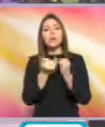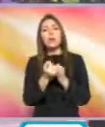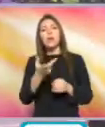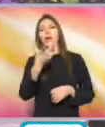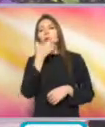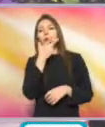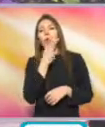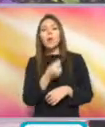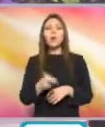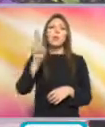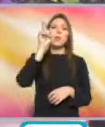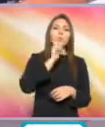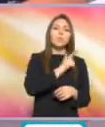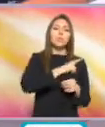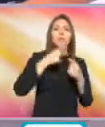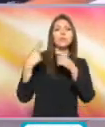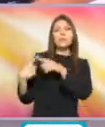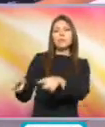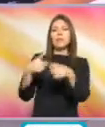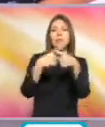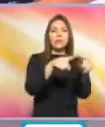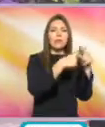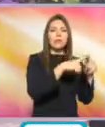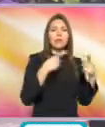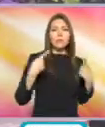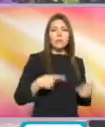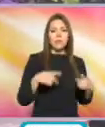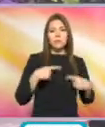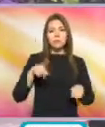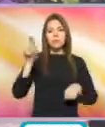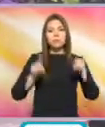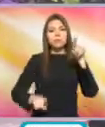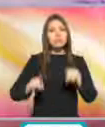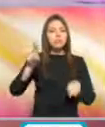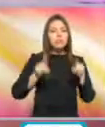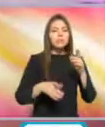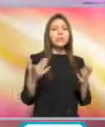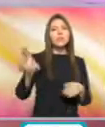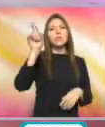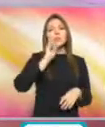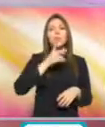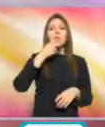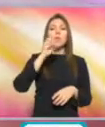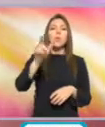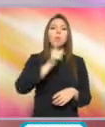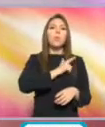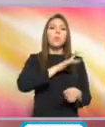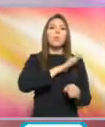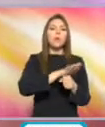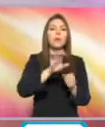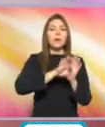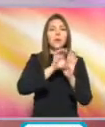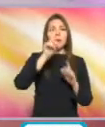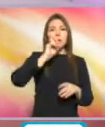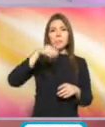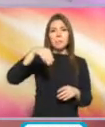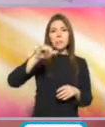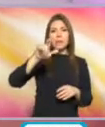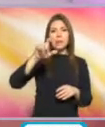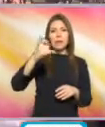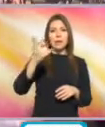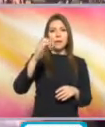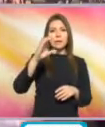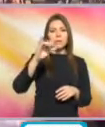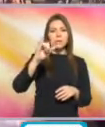sentido atracción por diversas personas indistintamente de su género u orientación ya, sexual. ya. Si te fijas, Miley Cyrus tomó una personalidad un